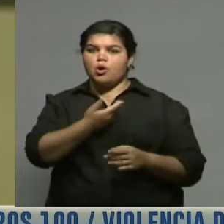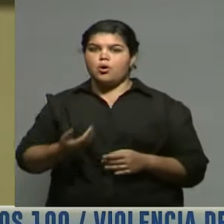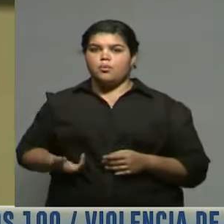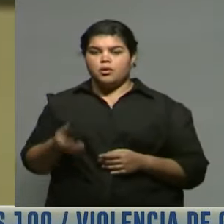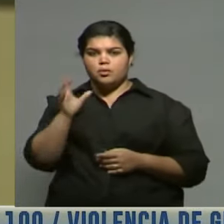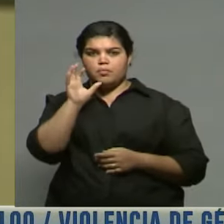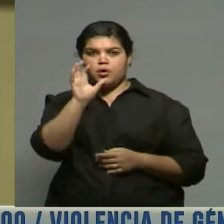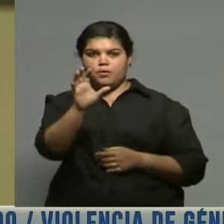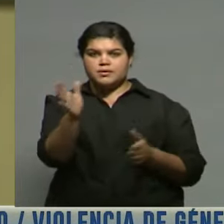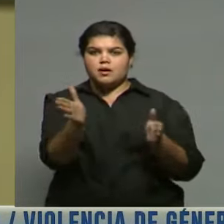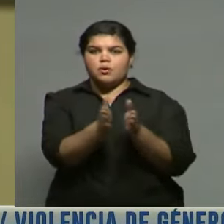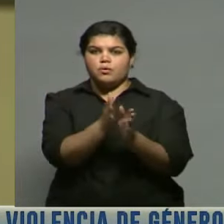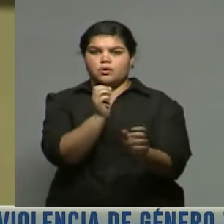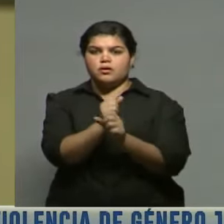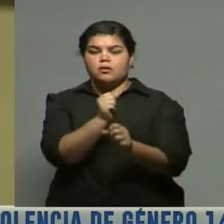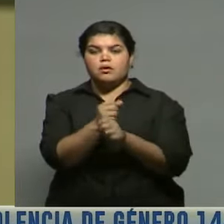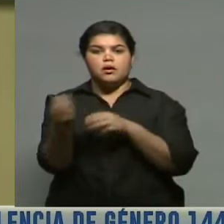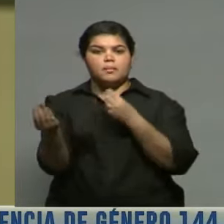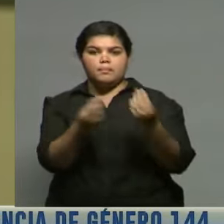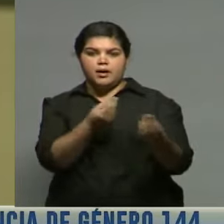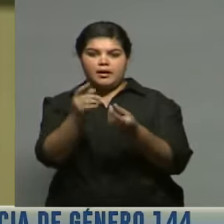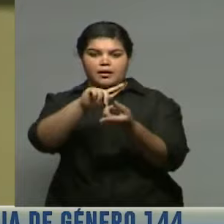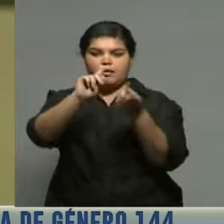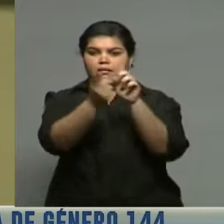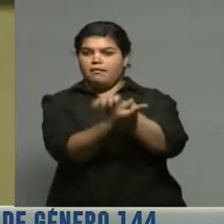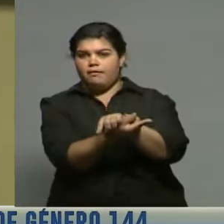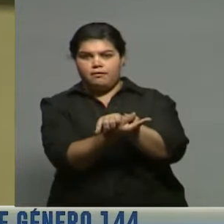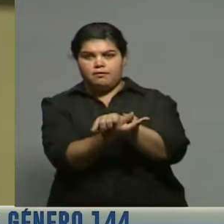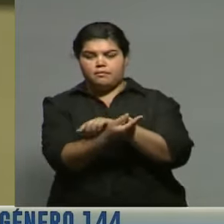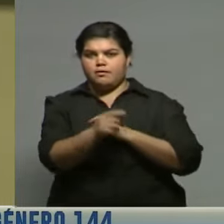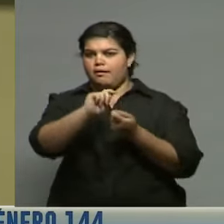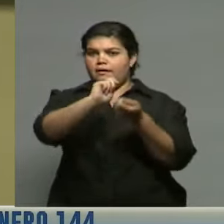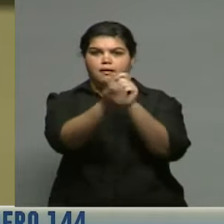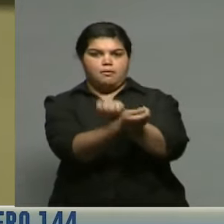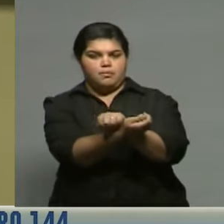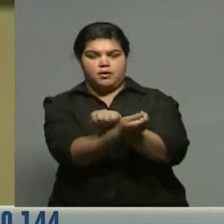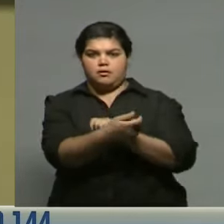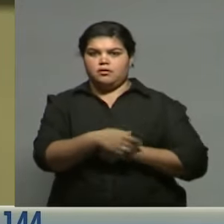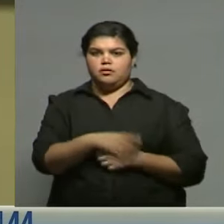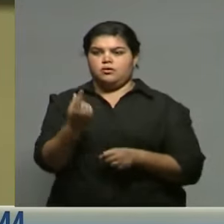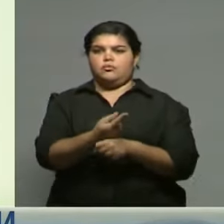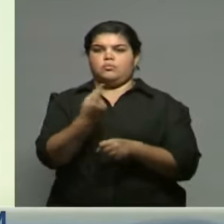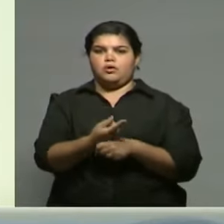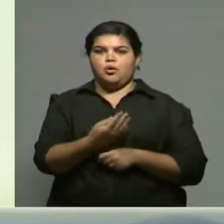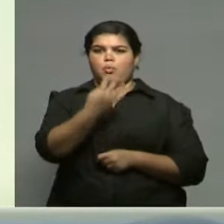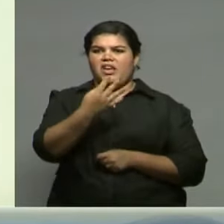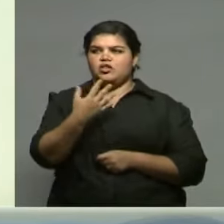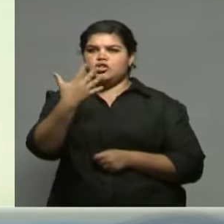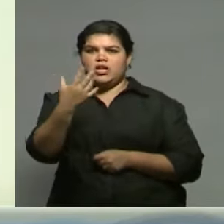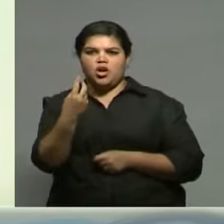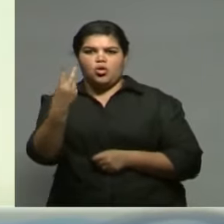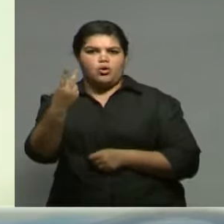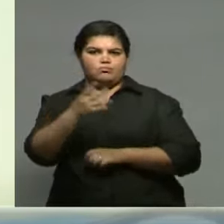provinciales para que esta medida se revierta. Y no puede ser 4, 5 ni 2. No